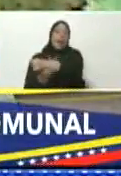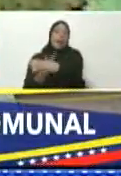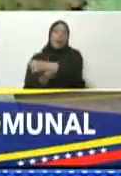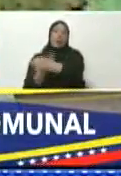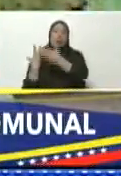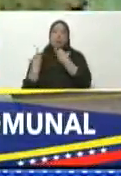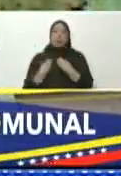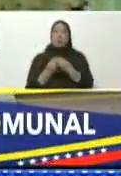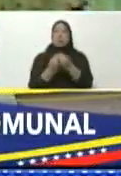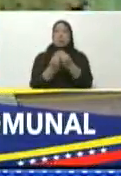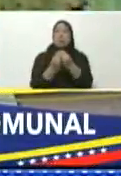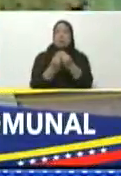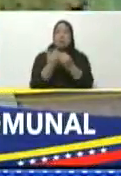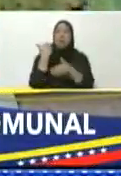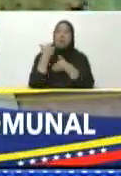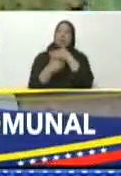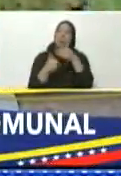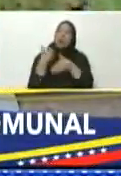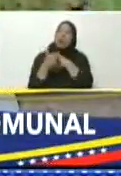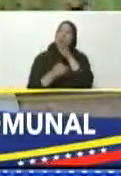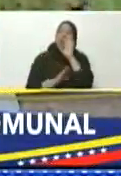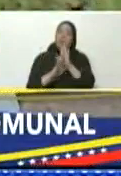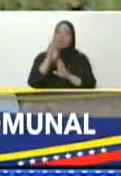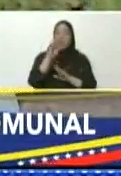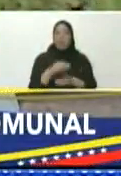Bueno, vamos nosotros avanzando paso a paso.